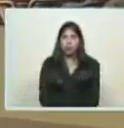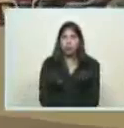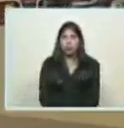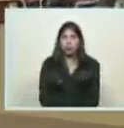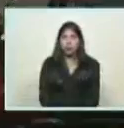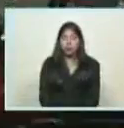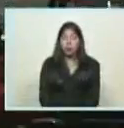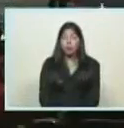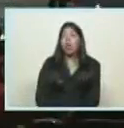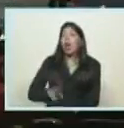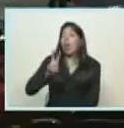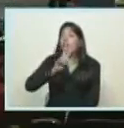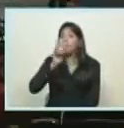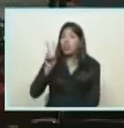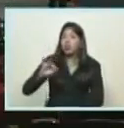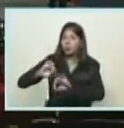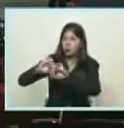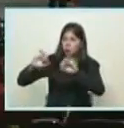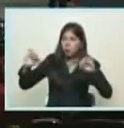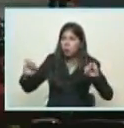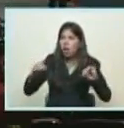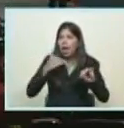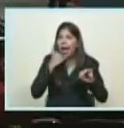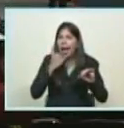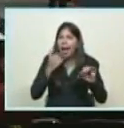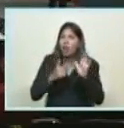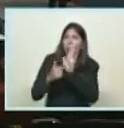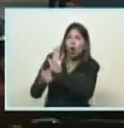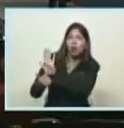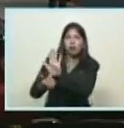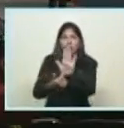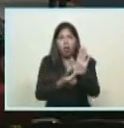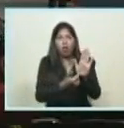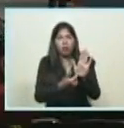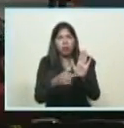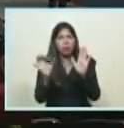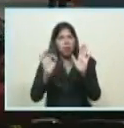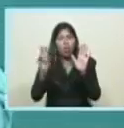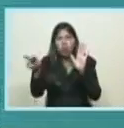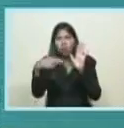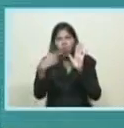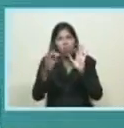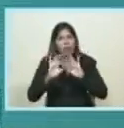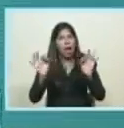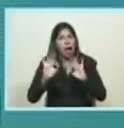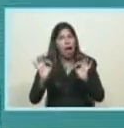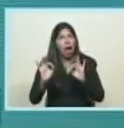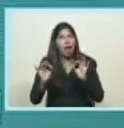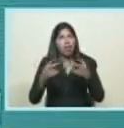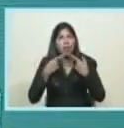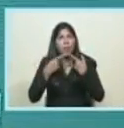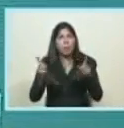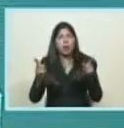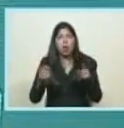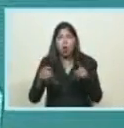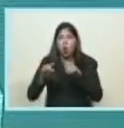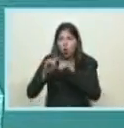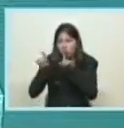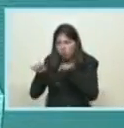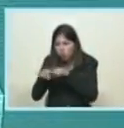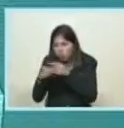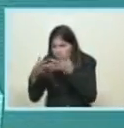Y a la Venezuela de verdad no le dan pantalla, no le dan centímetros en la prensa.